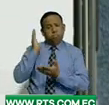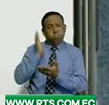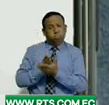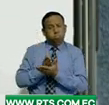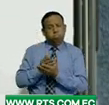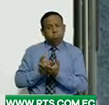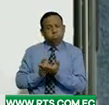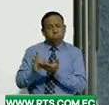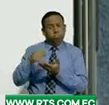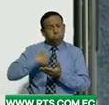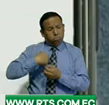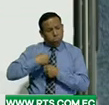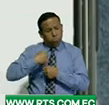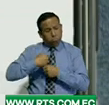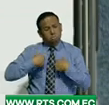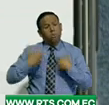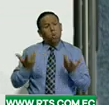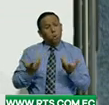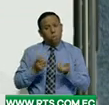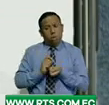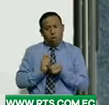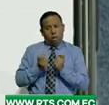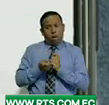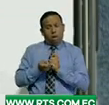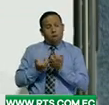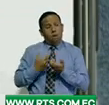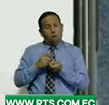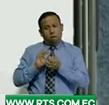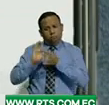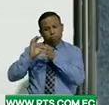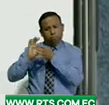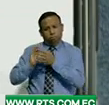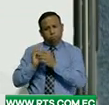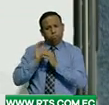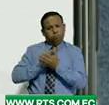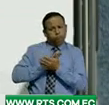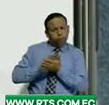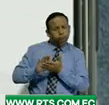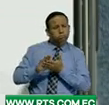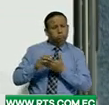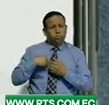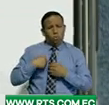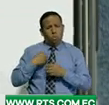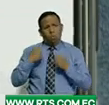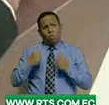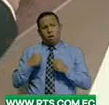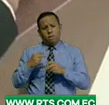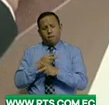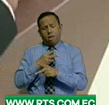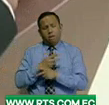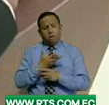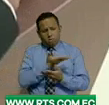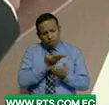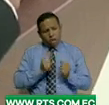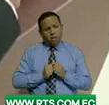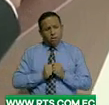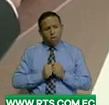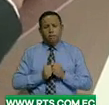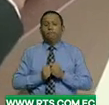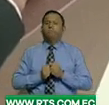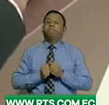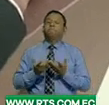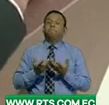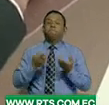utilizar algo para arreglar el sumario que me han de poner no es mucho en comparación con el riesgo que estoy corriendo doctor el acuerdo se